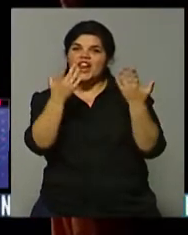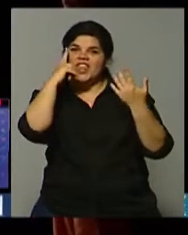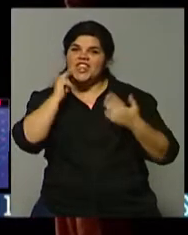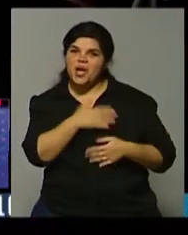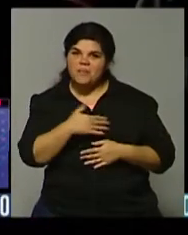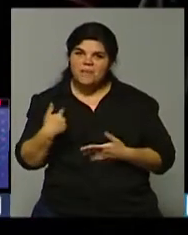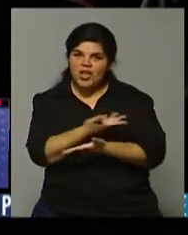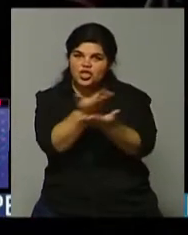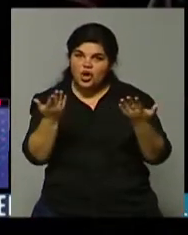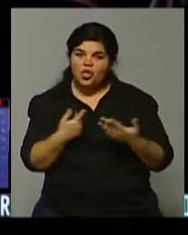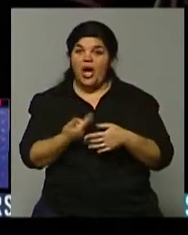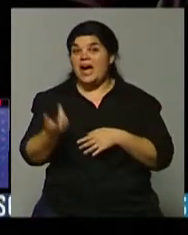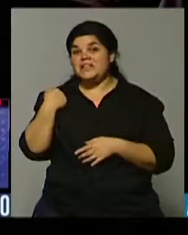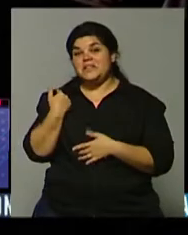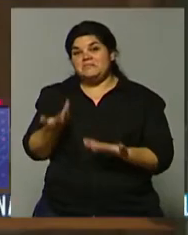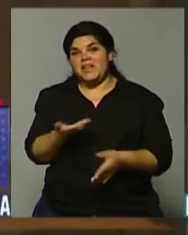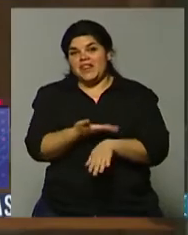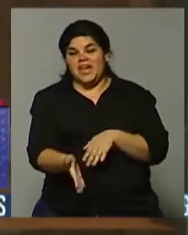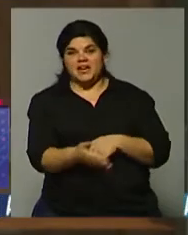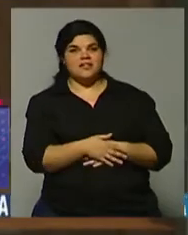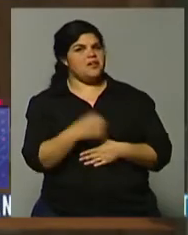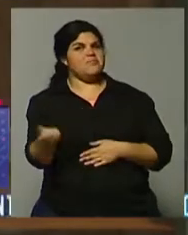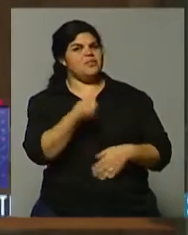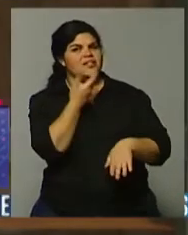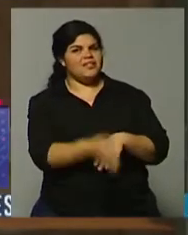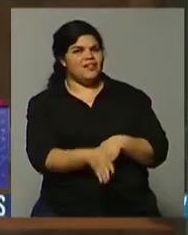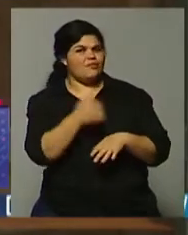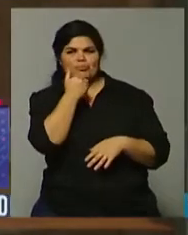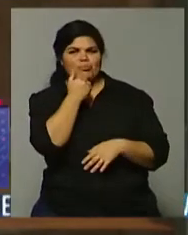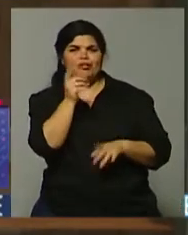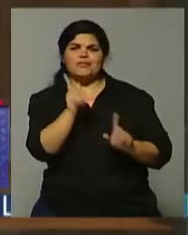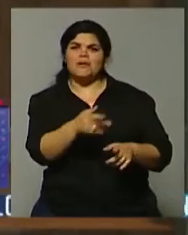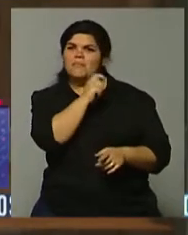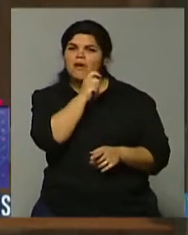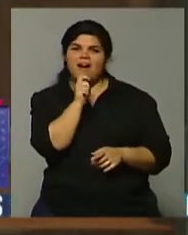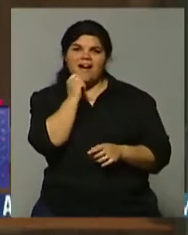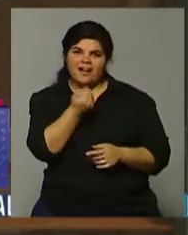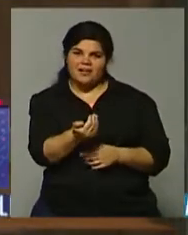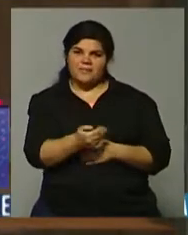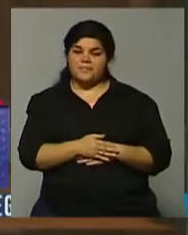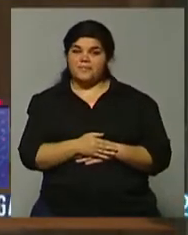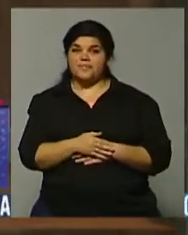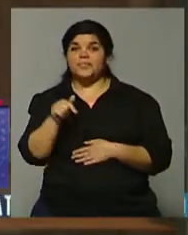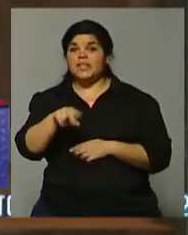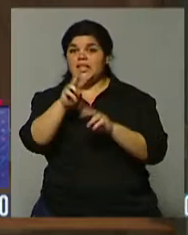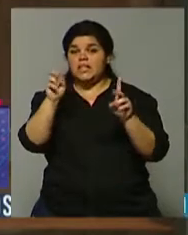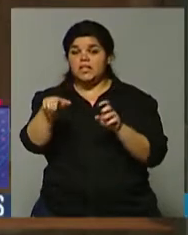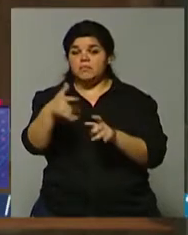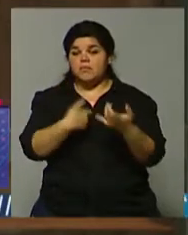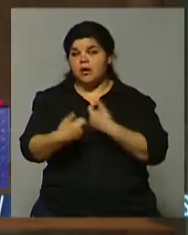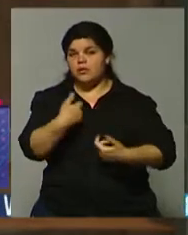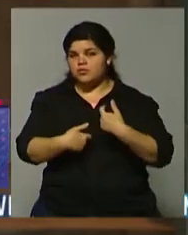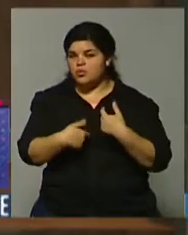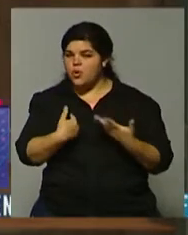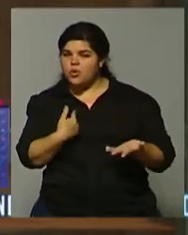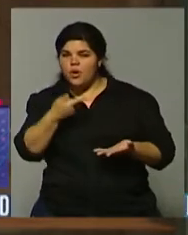bueno, poco tarde. No, está bien, más a la tarde que nunca. Pero está bueno eso que, porque incluso cuando me enteraba que ibas a hablar de este tema, me puse a